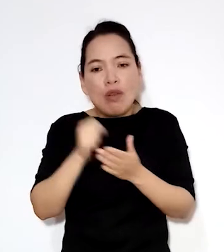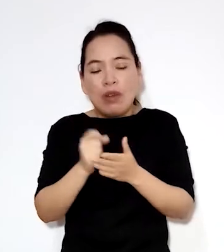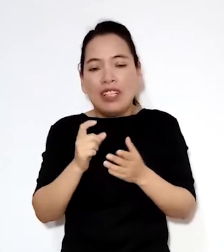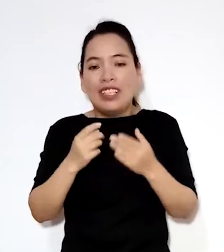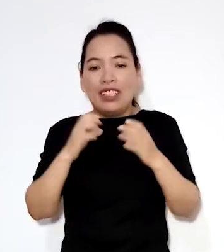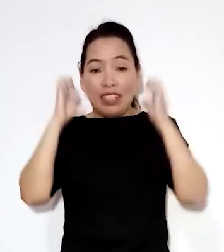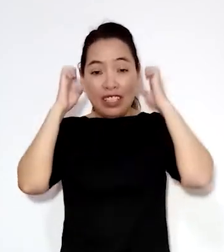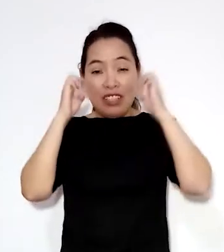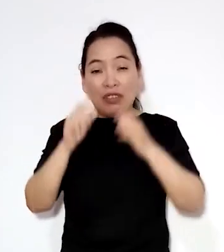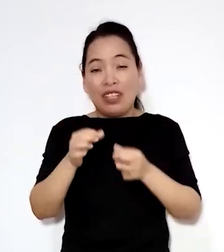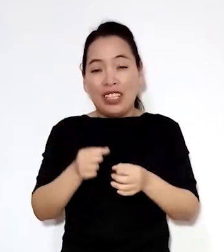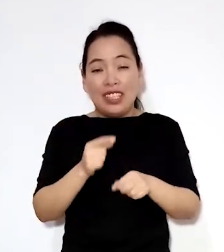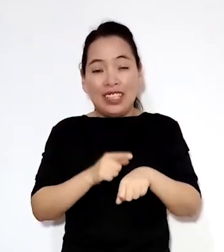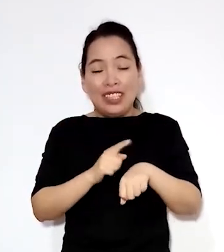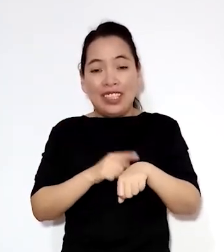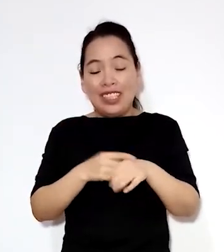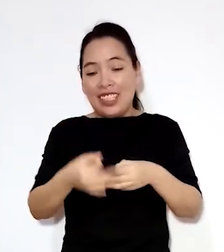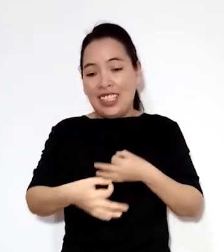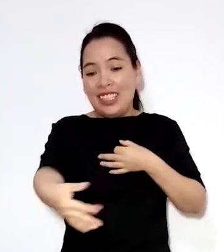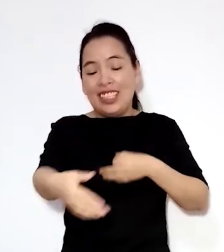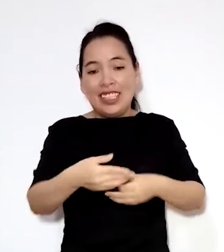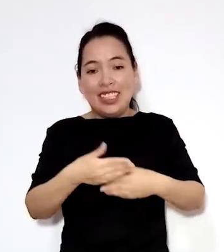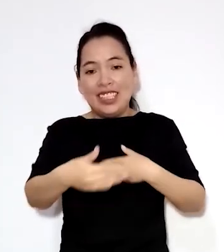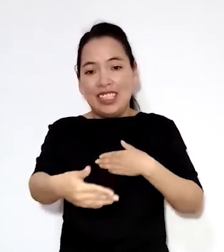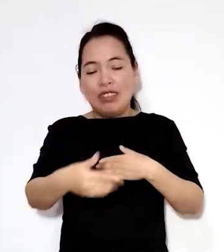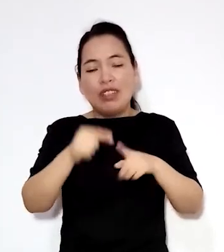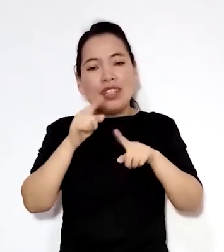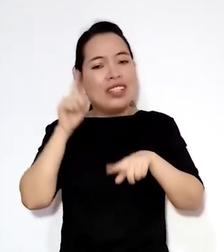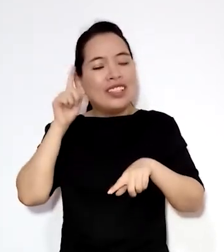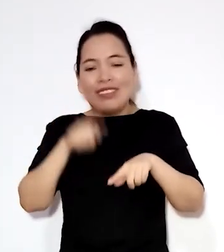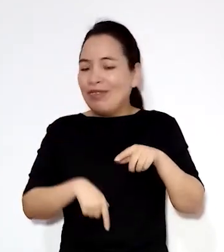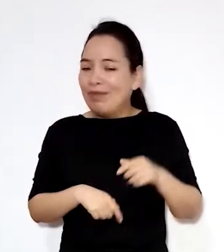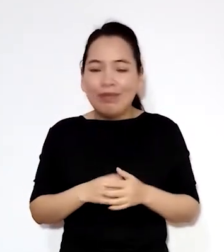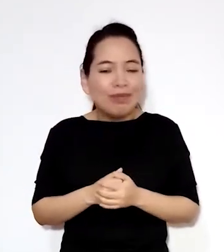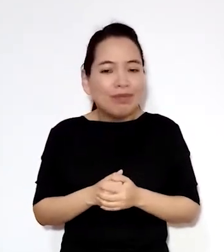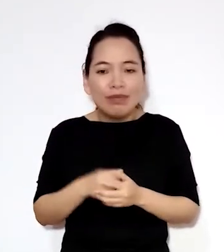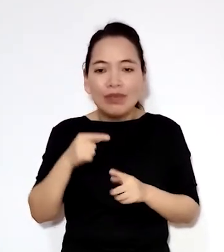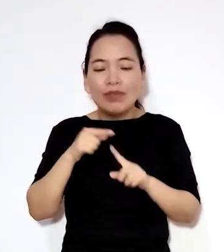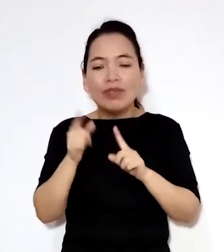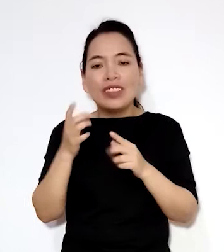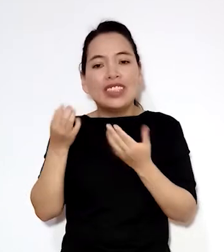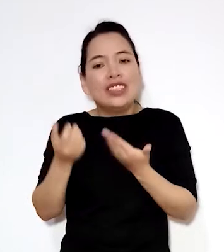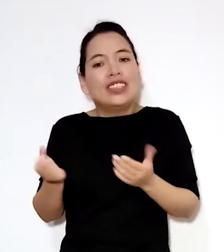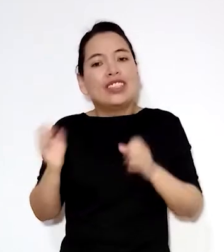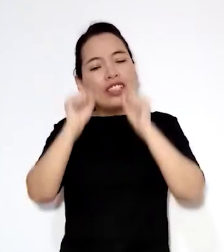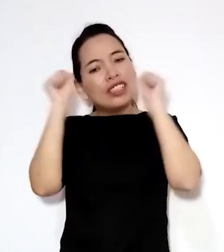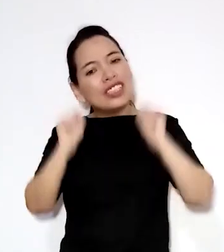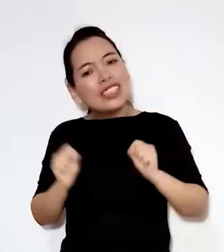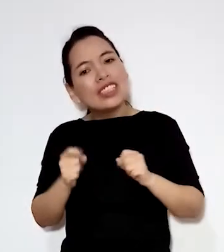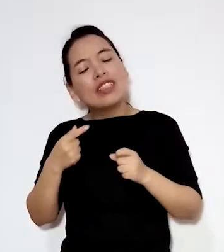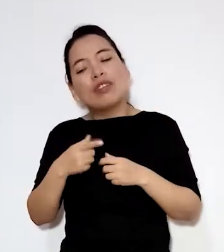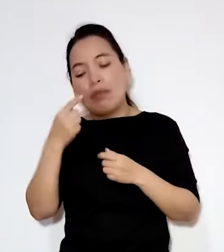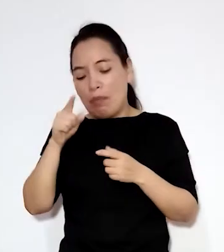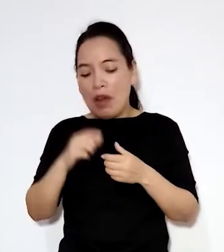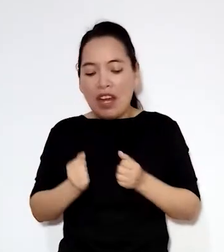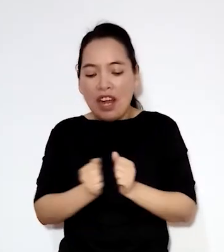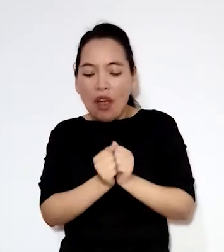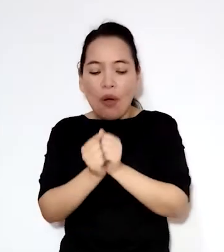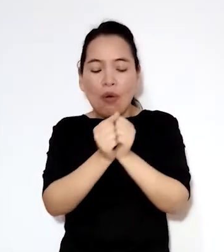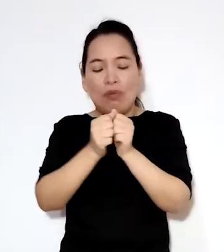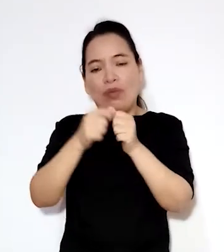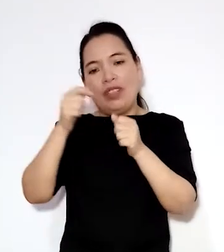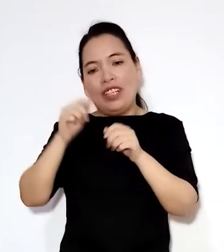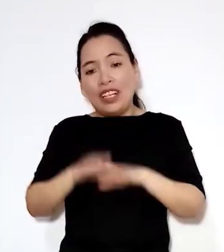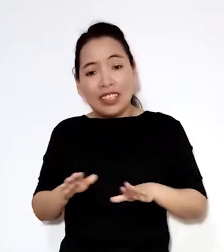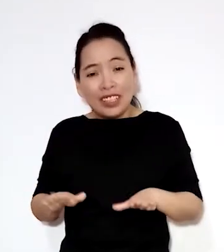además no tienen muchas de estas nuevas tecnologías o mecanismos, ya sea la educación a distancia, que se han puesto